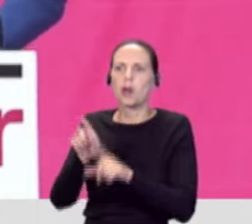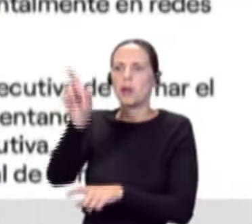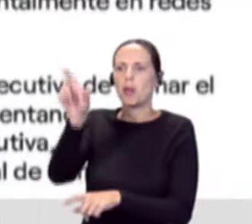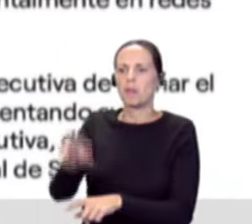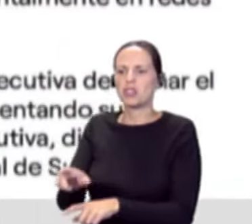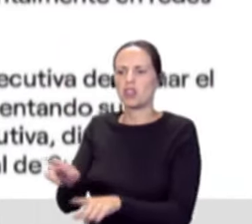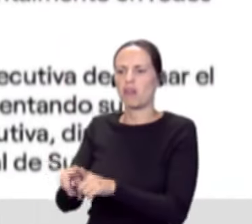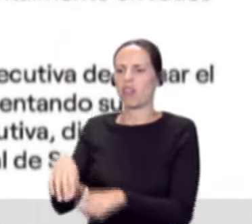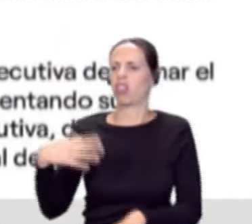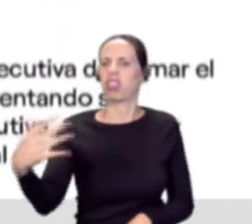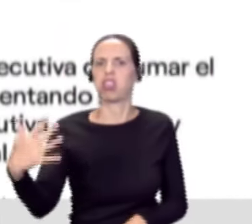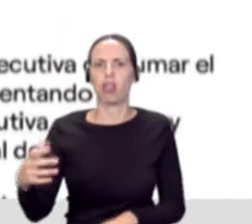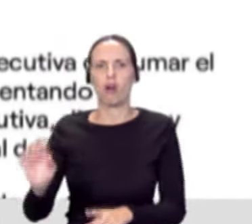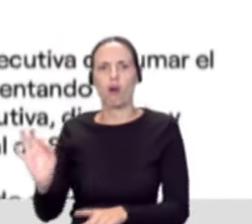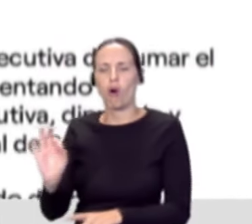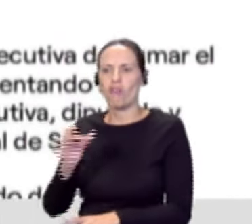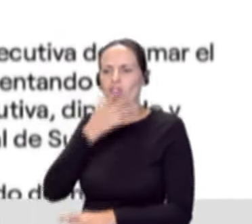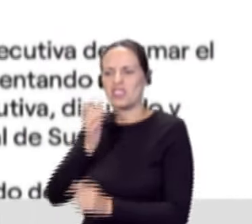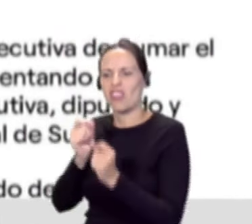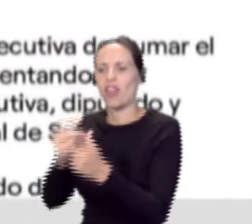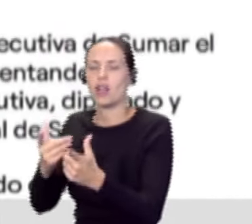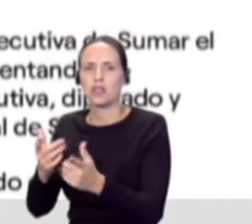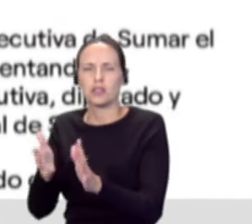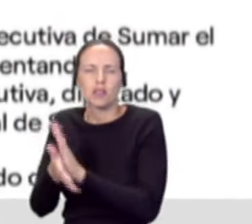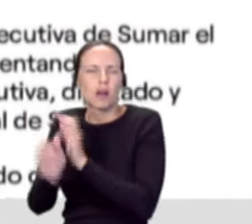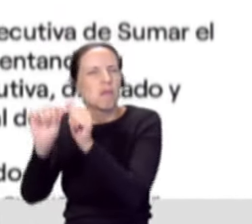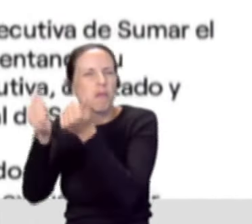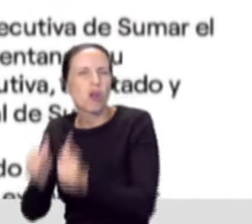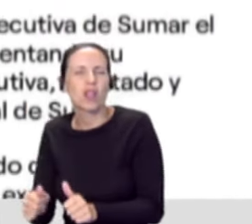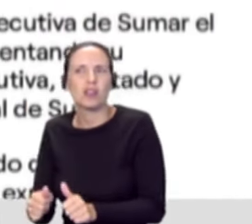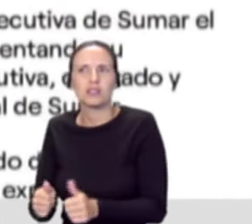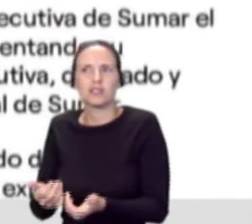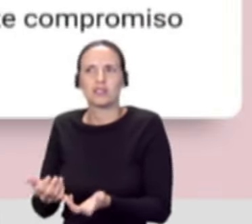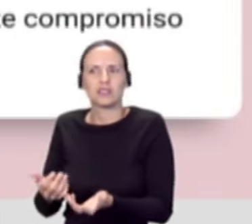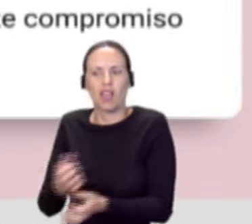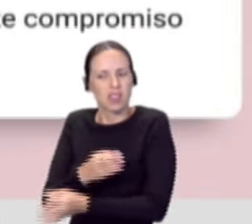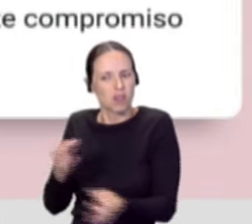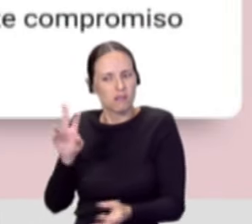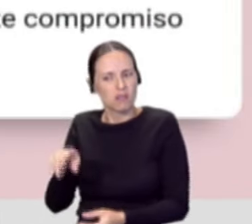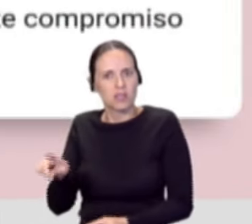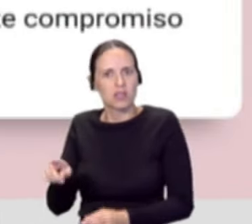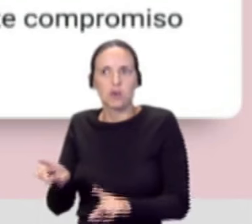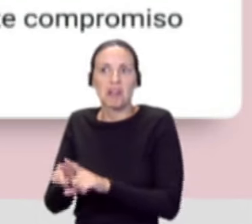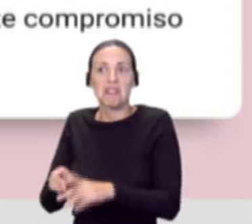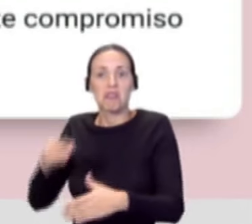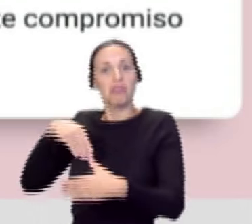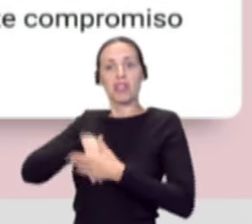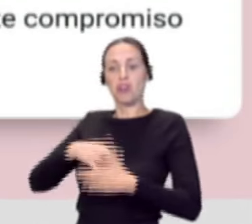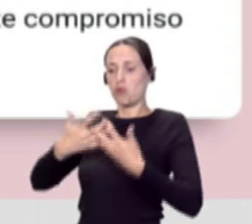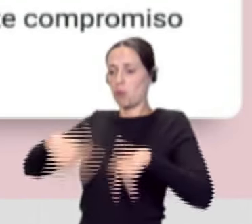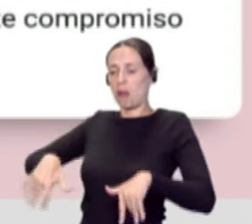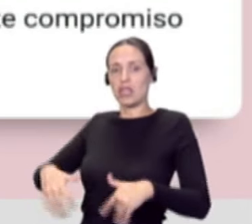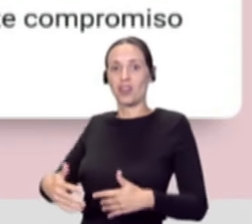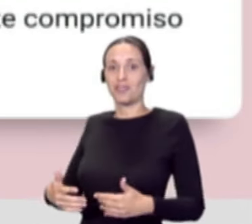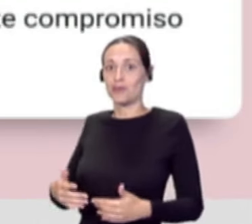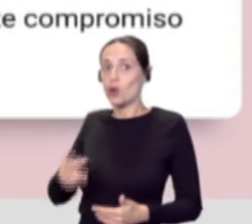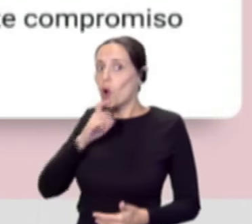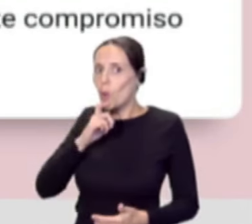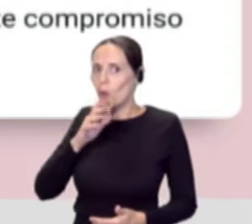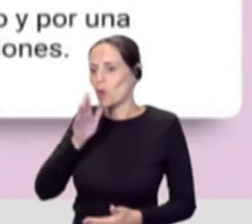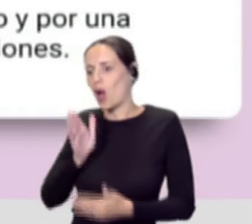pues a lo mejor de determinados modelos que no son reales, ¿no? Y tú te los interiorizas de alguna manera. La juventud que